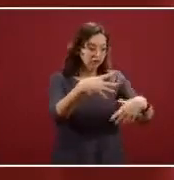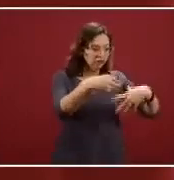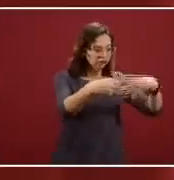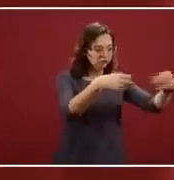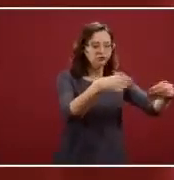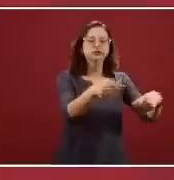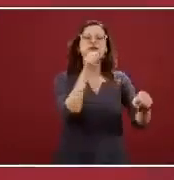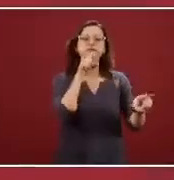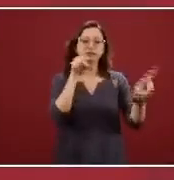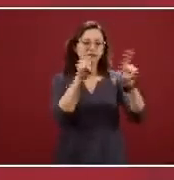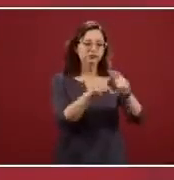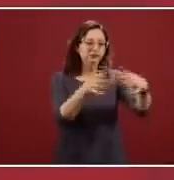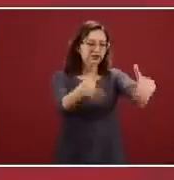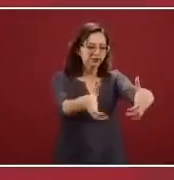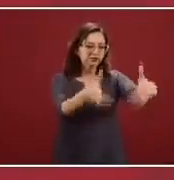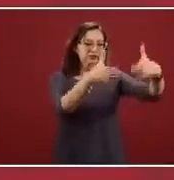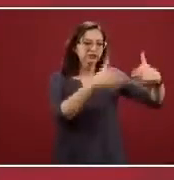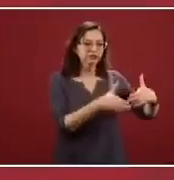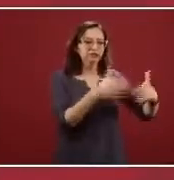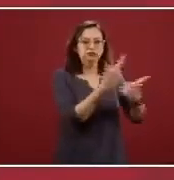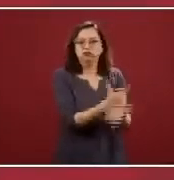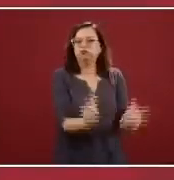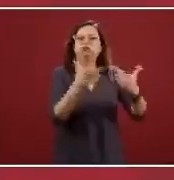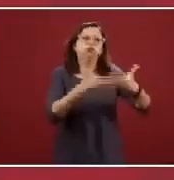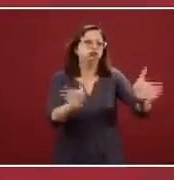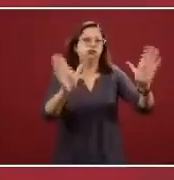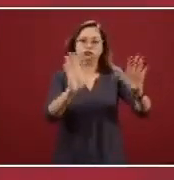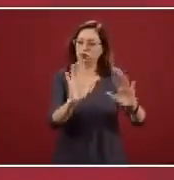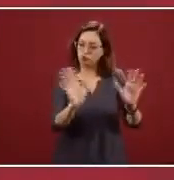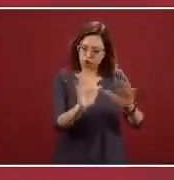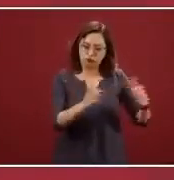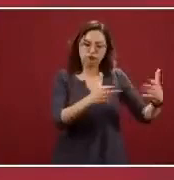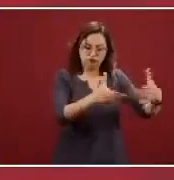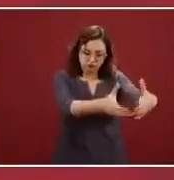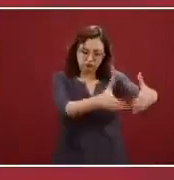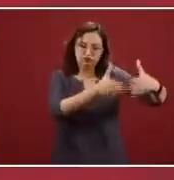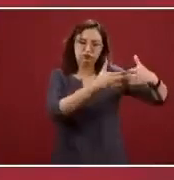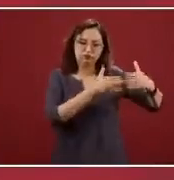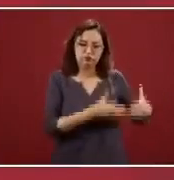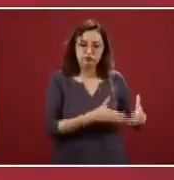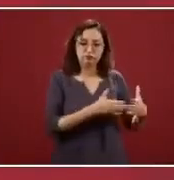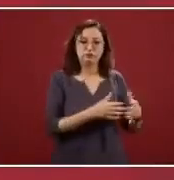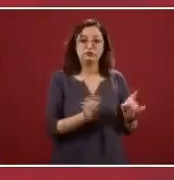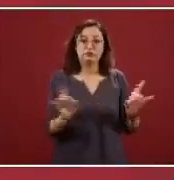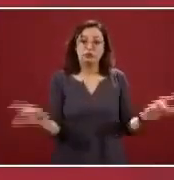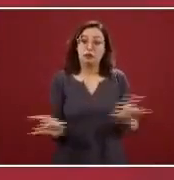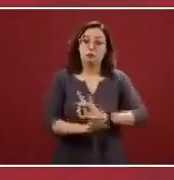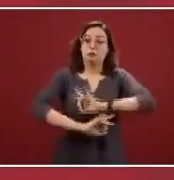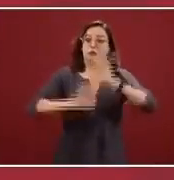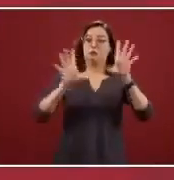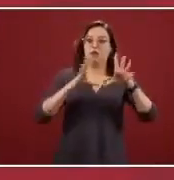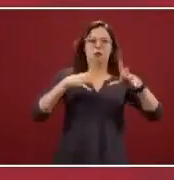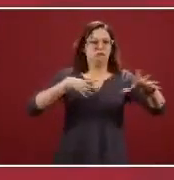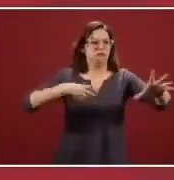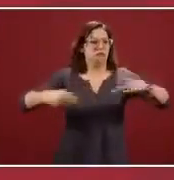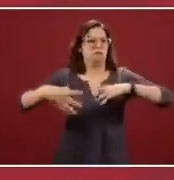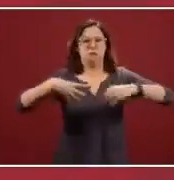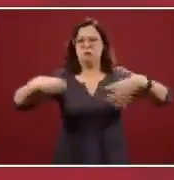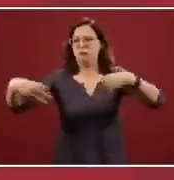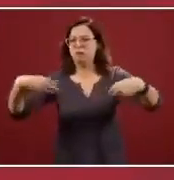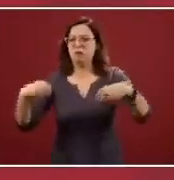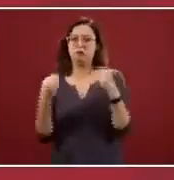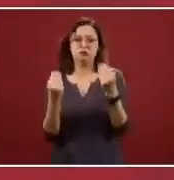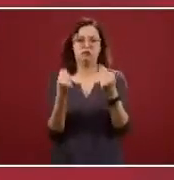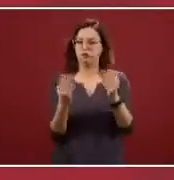enfermedad no sea libre, no sea abierta y entonces no tengamos que tener brotes explosivos como tal. Hay que seguirlos vigilando, hay que seguir con ese